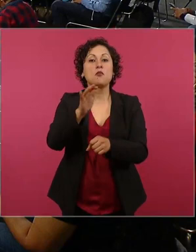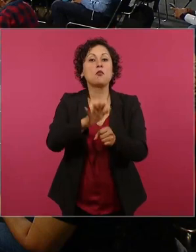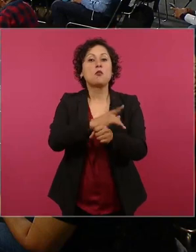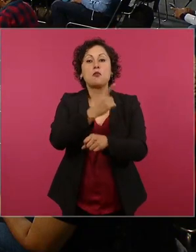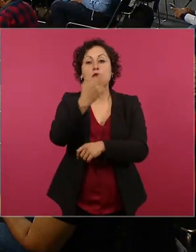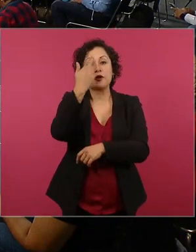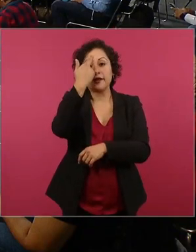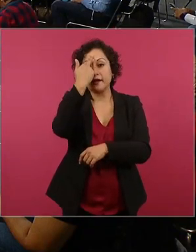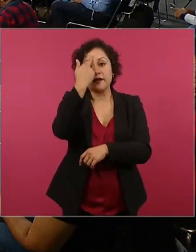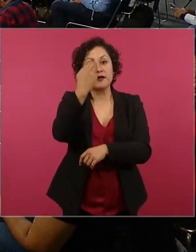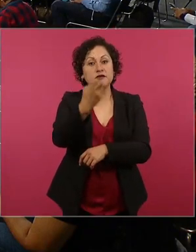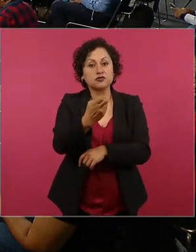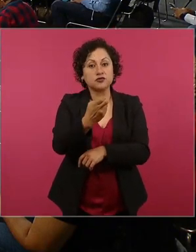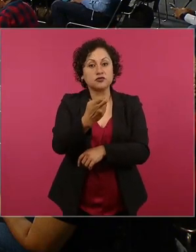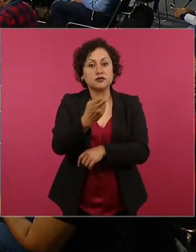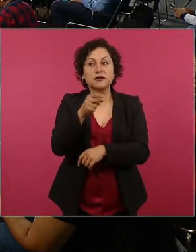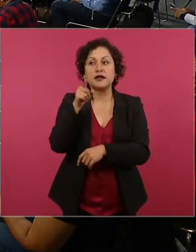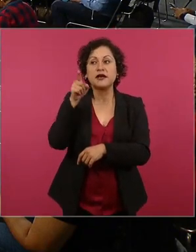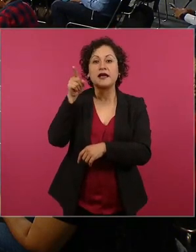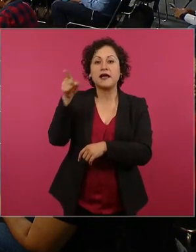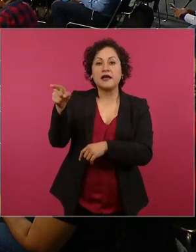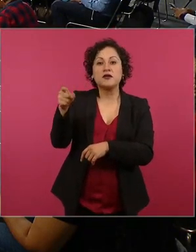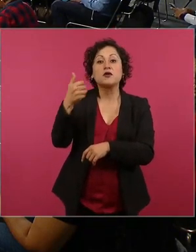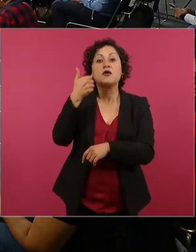si no se tiene autoridad moral.